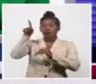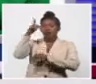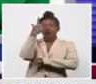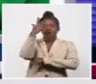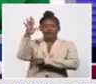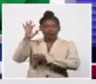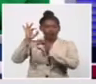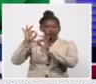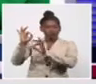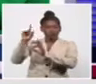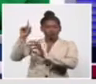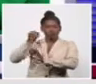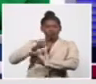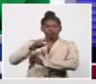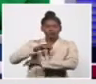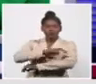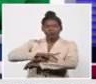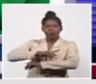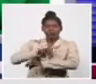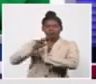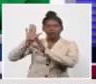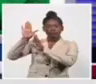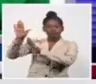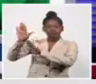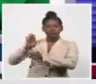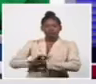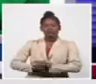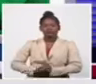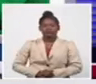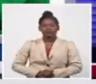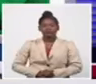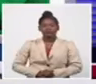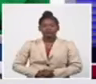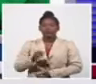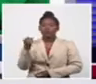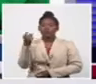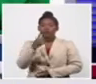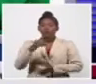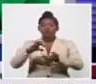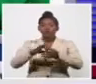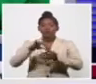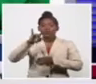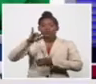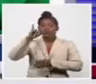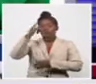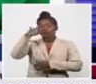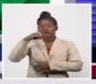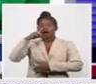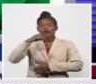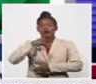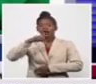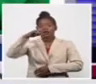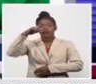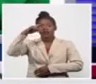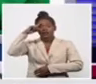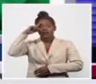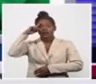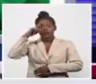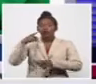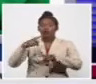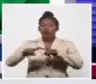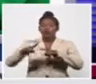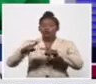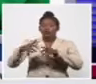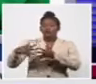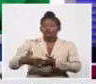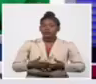es el caso del ganés, de la norteamericana, que se diagnosticó, del